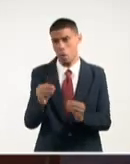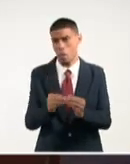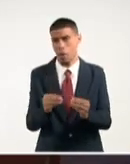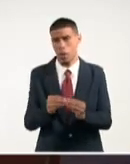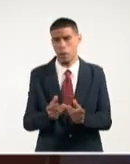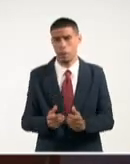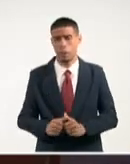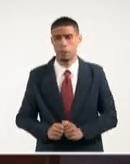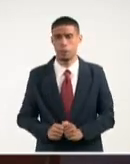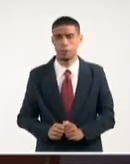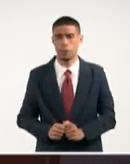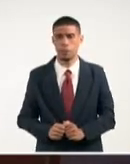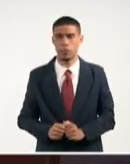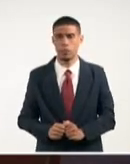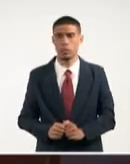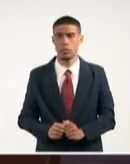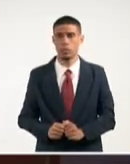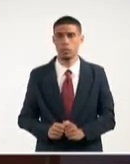Con estos últimos